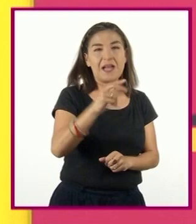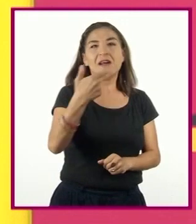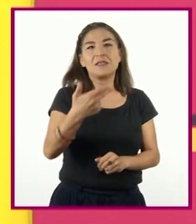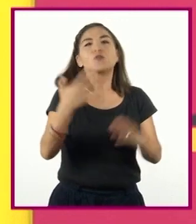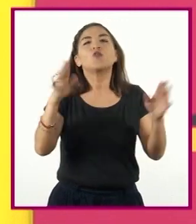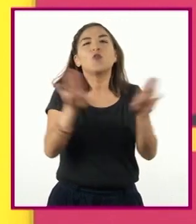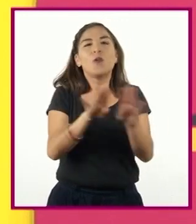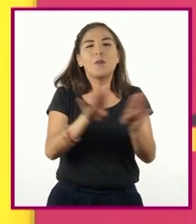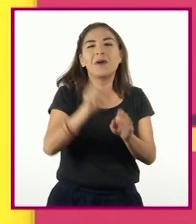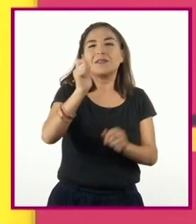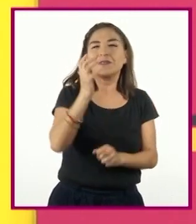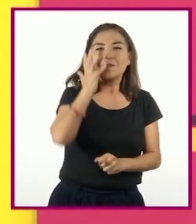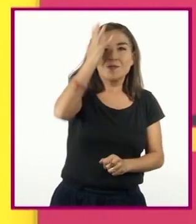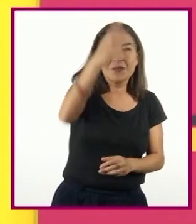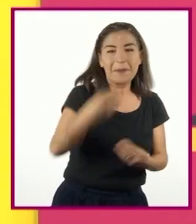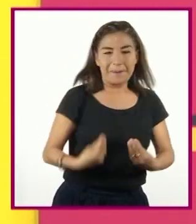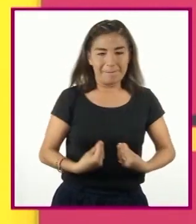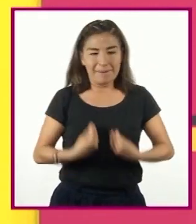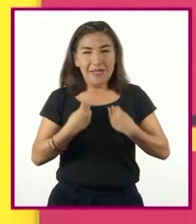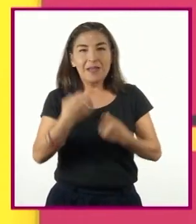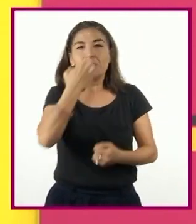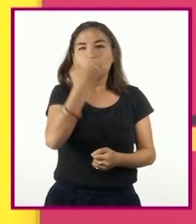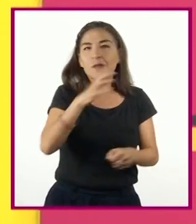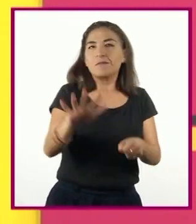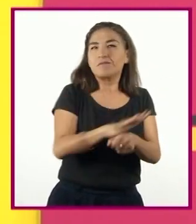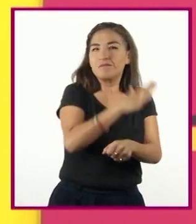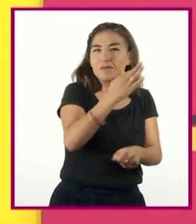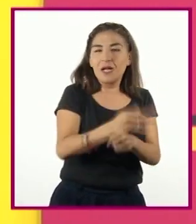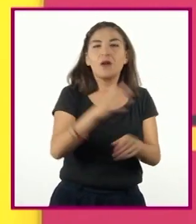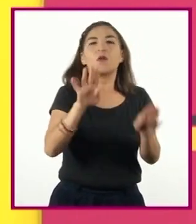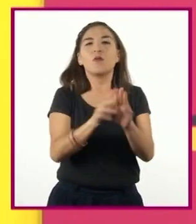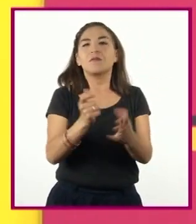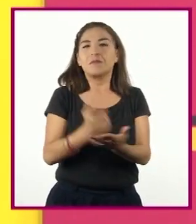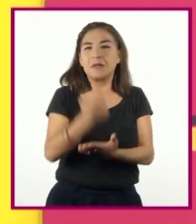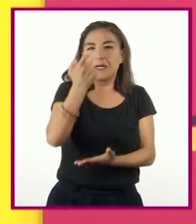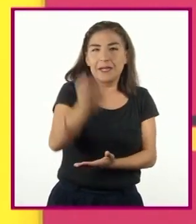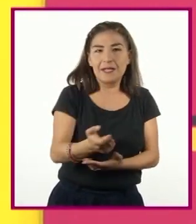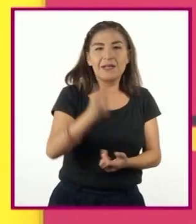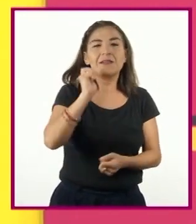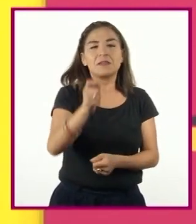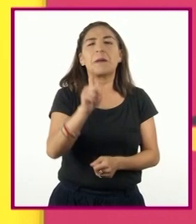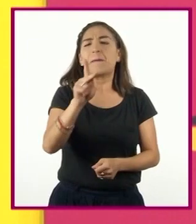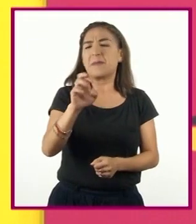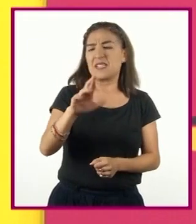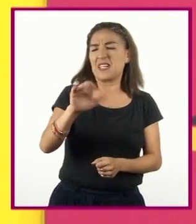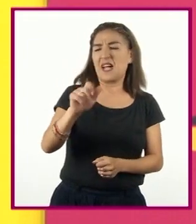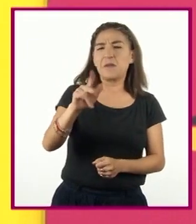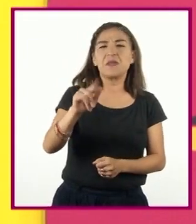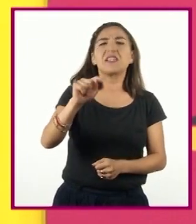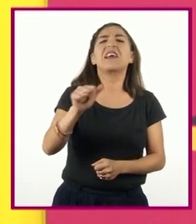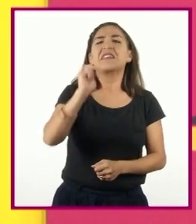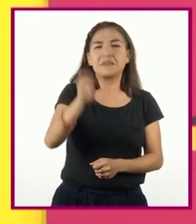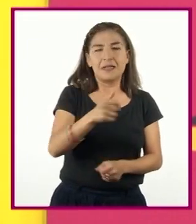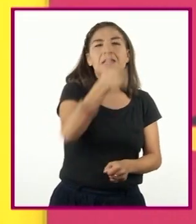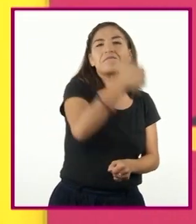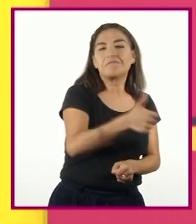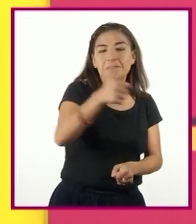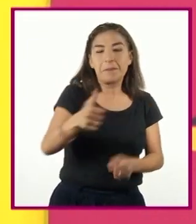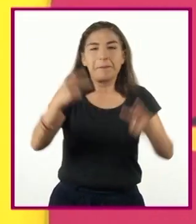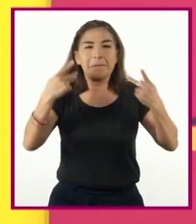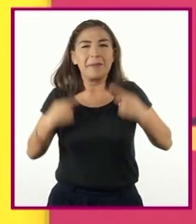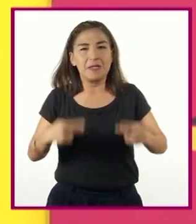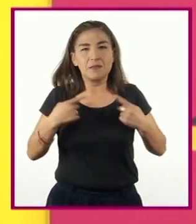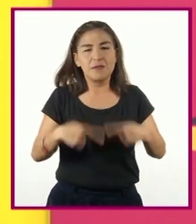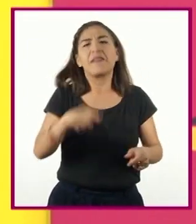vida, escolaridad promedio y el Producto Interno Bruto per cápita, es decir, por persona. Aunque